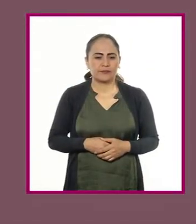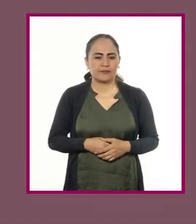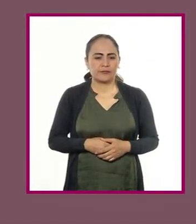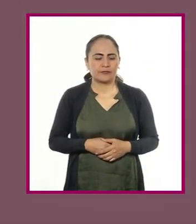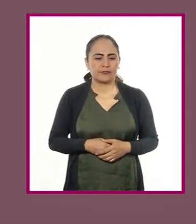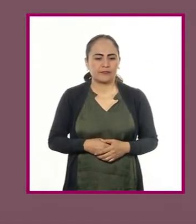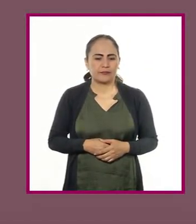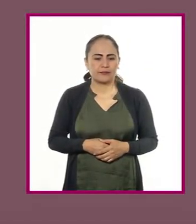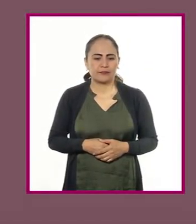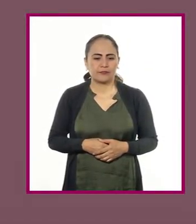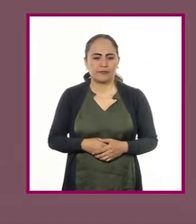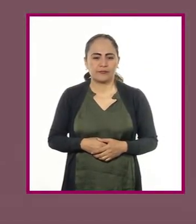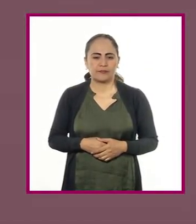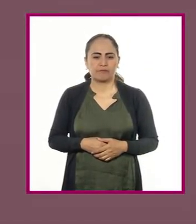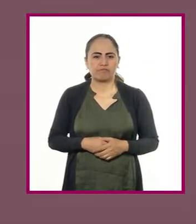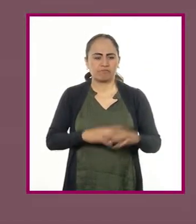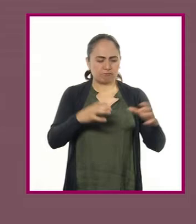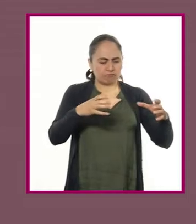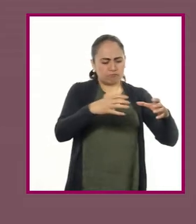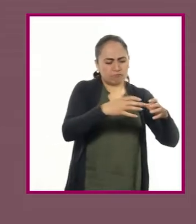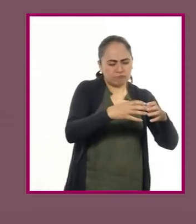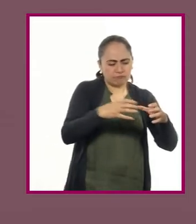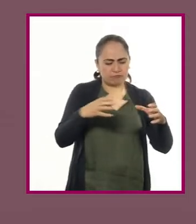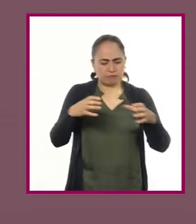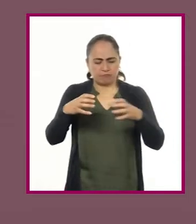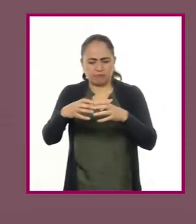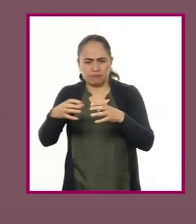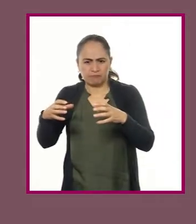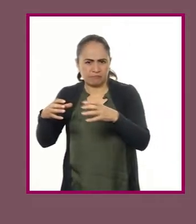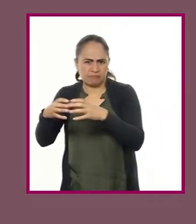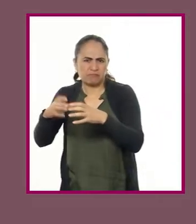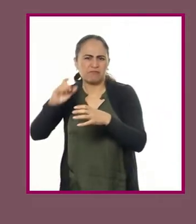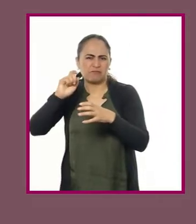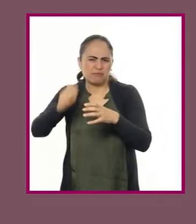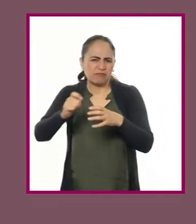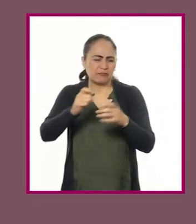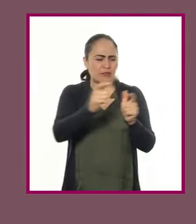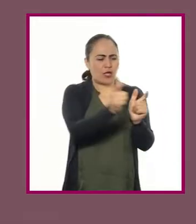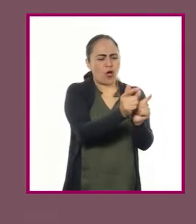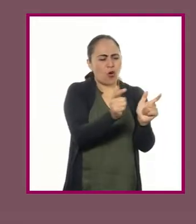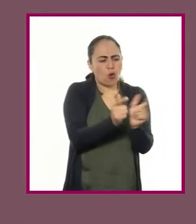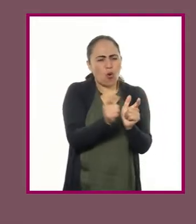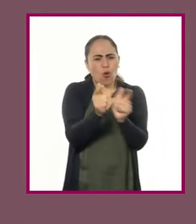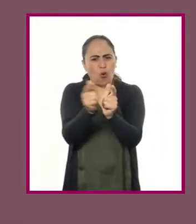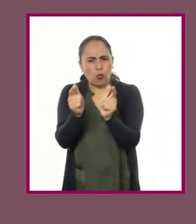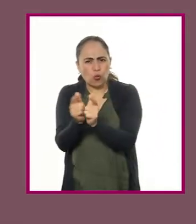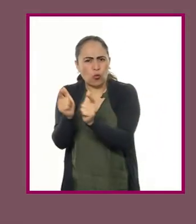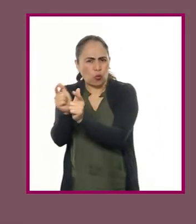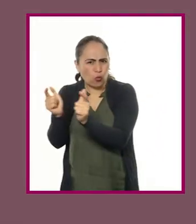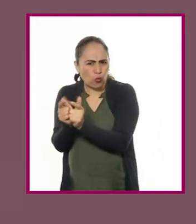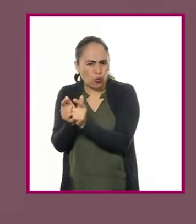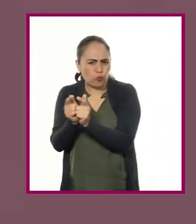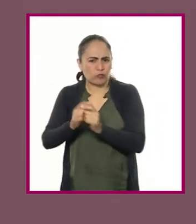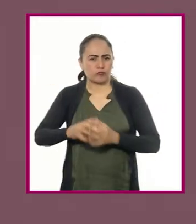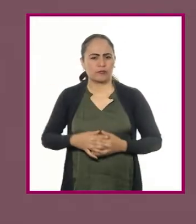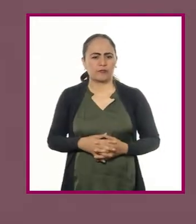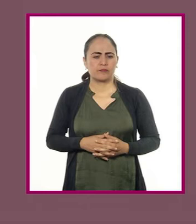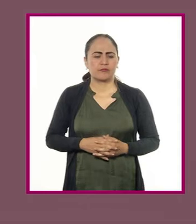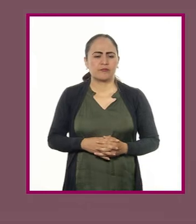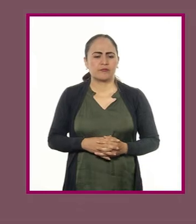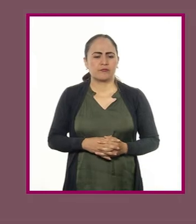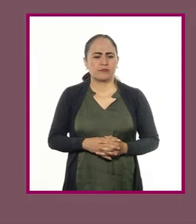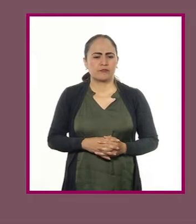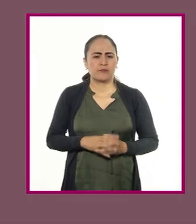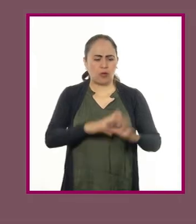Si entendemos por corporaciones los grupos habitantes que de una forma u otra